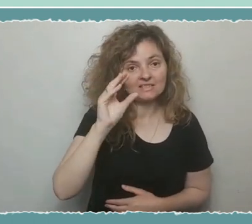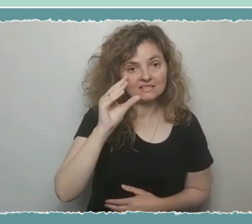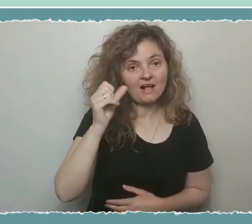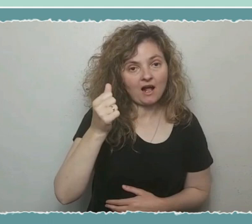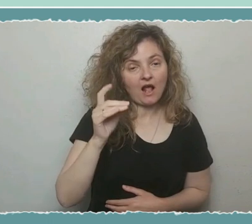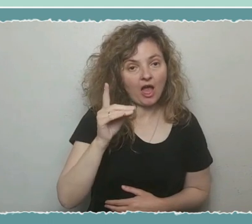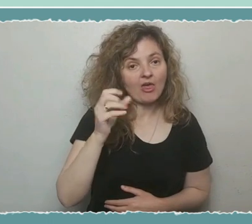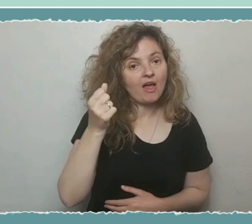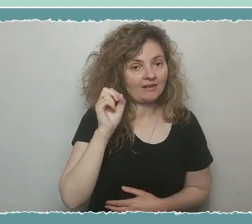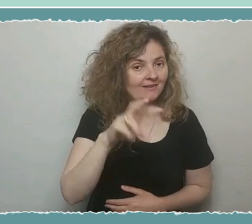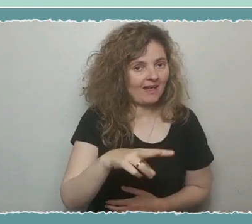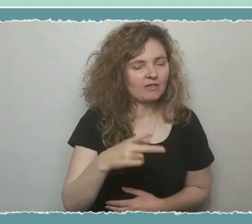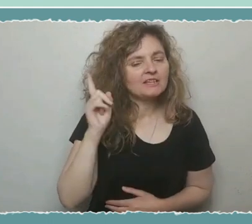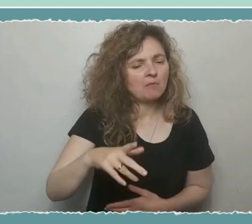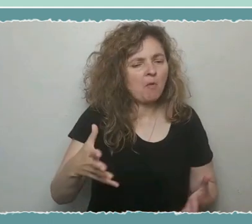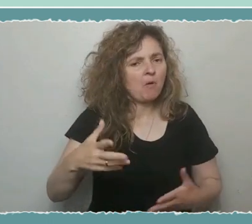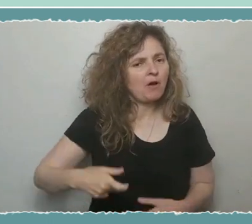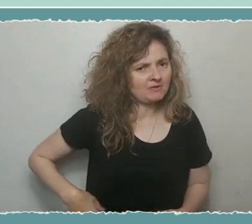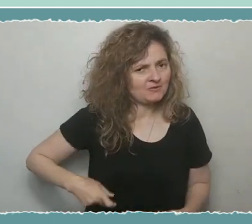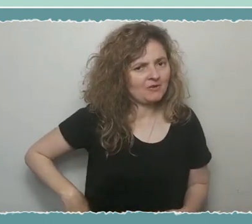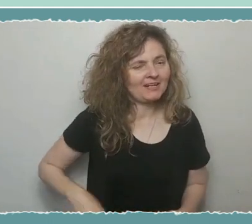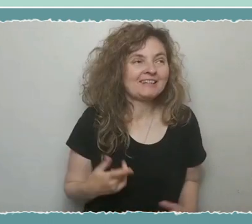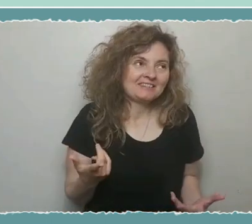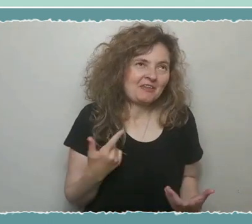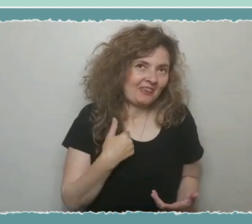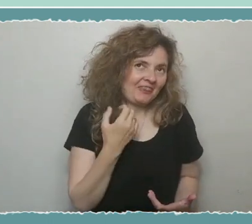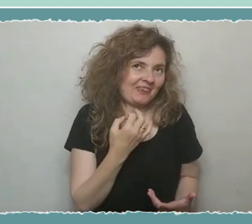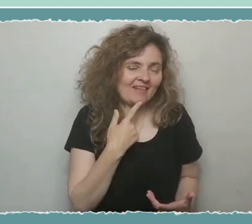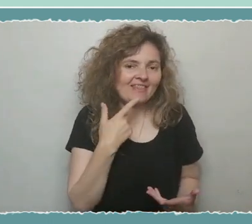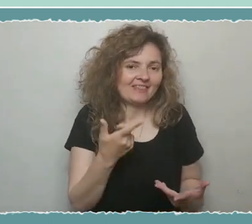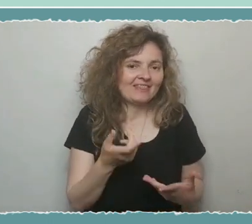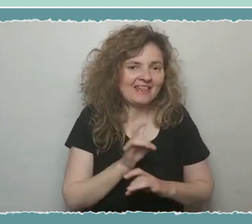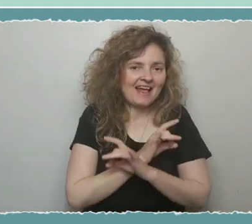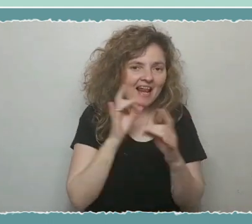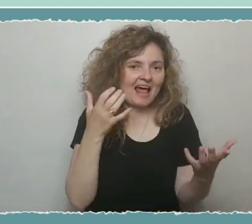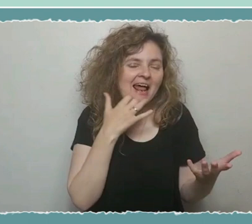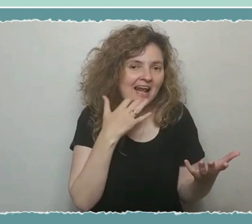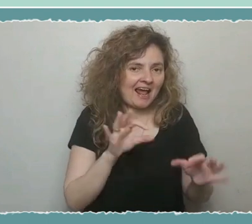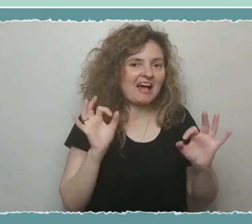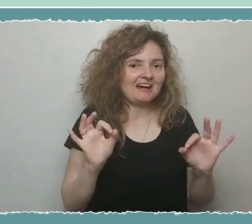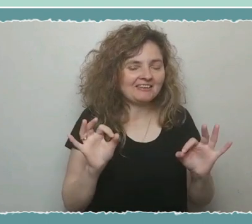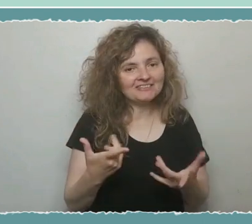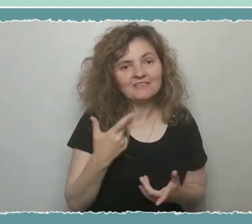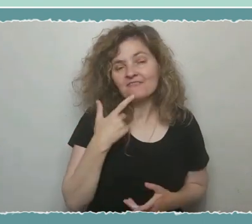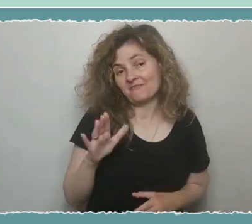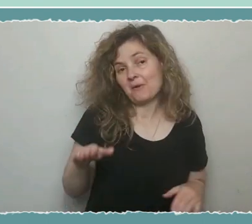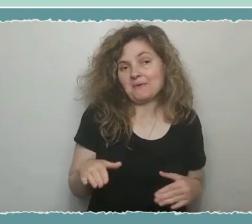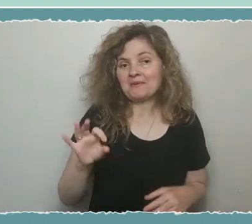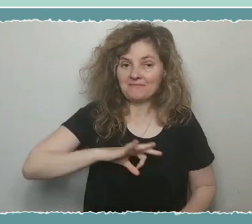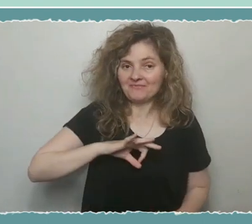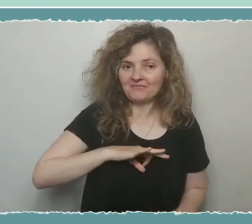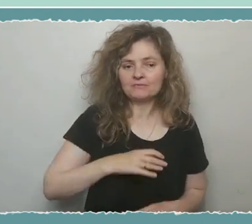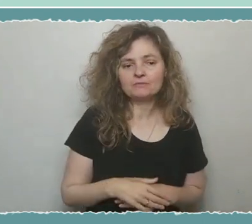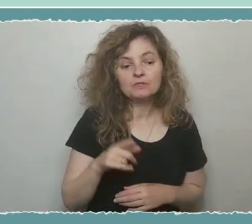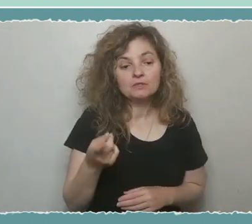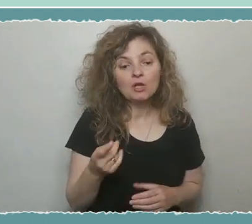Pescada, tamén tede razón. Bueno, tamén gustaballe moito o churrasco. Dunha cousa que hai que dicila. Tamén, cousa un pouco estrana, pero é certo, aquel pingüín de